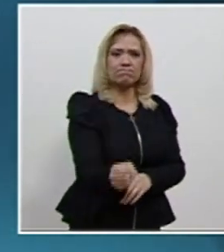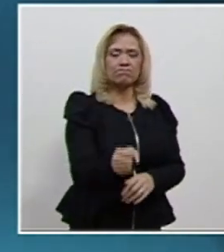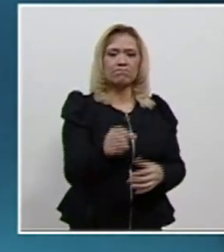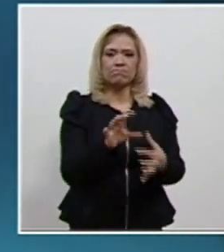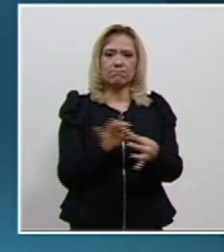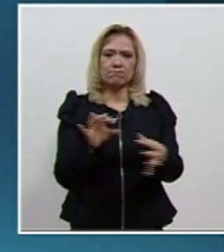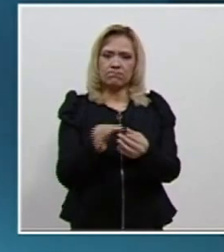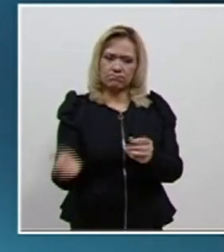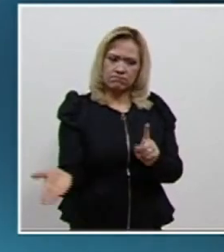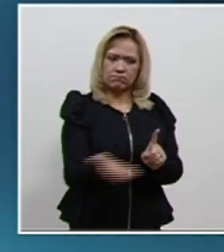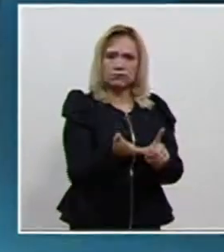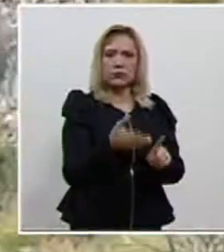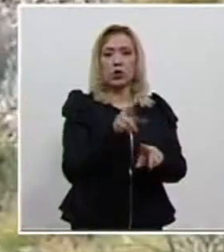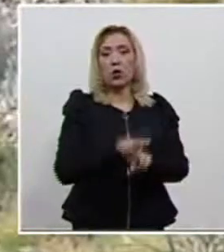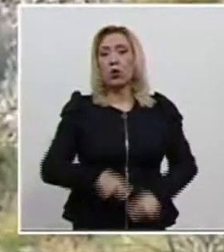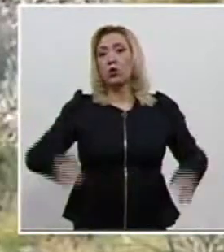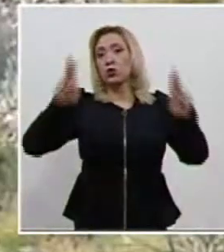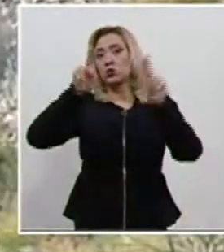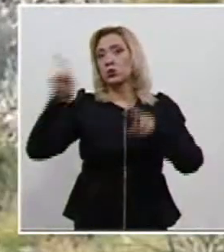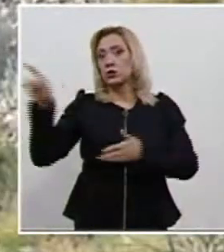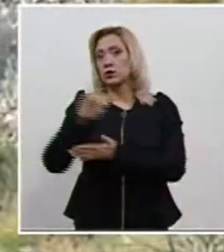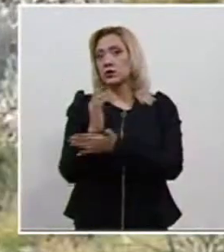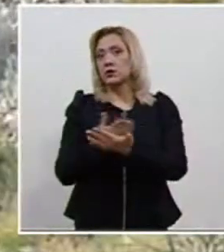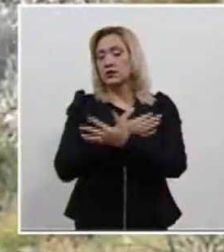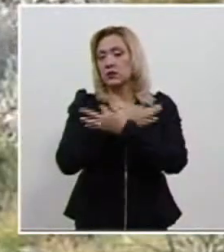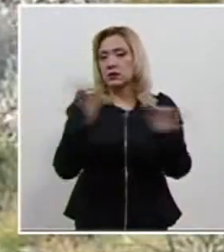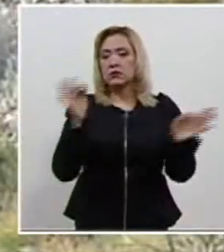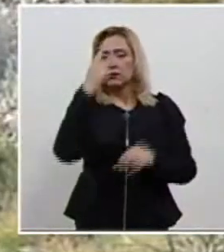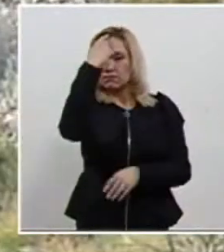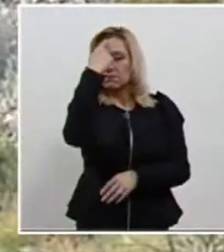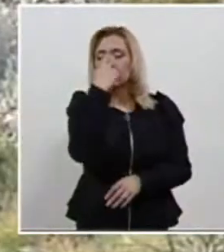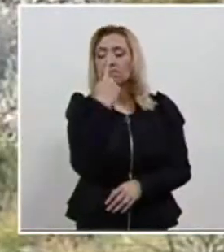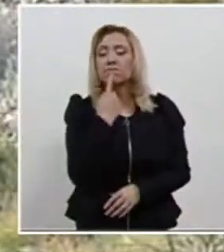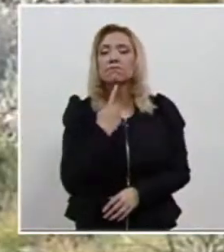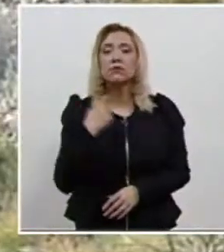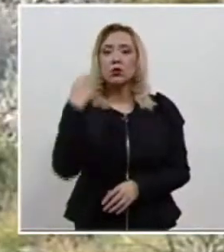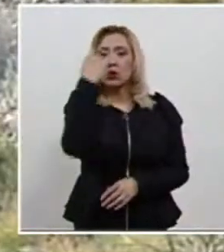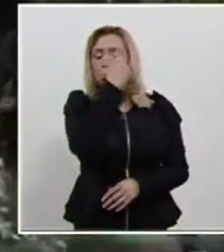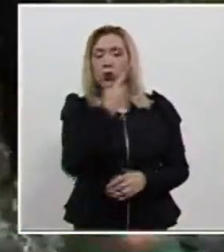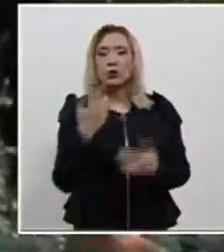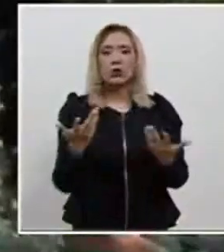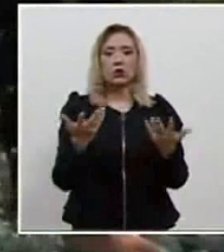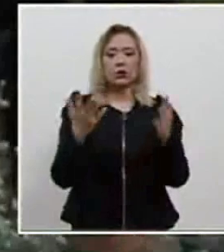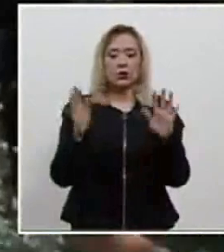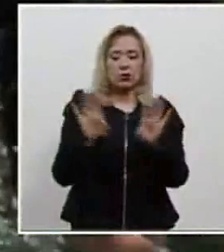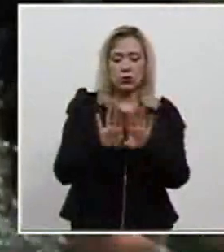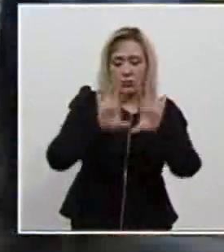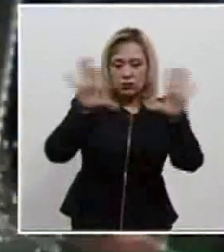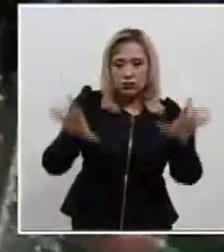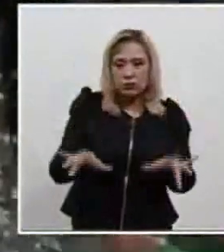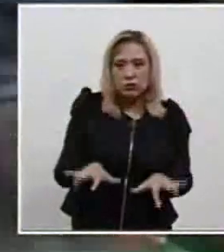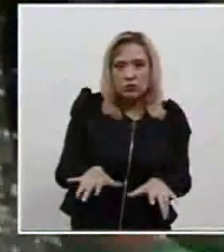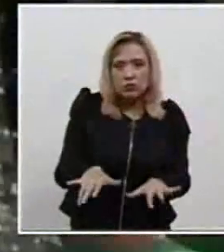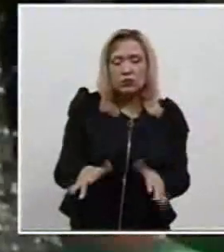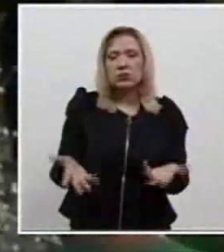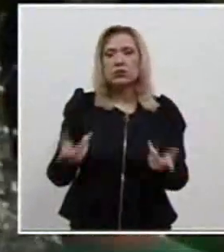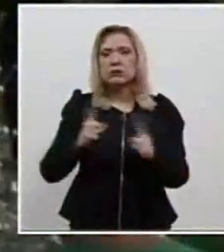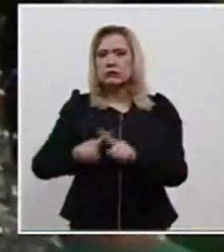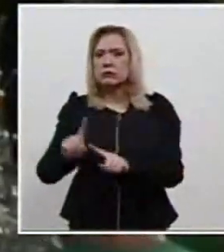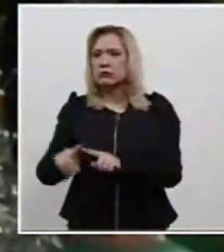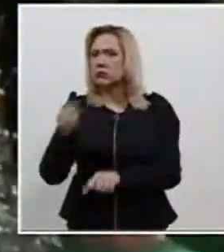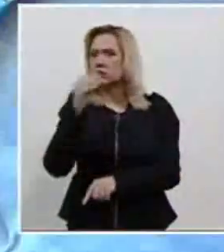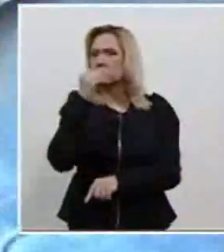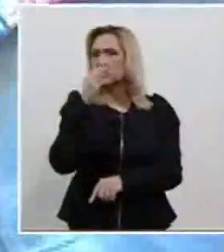informe de Naciones Unidas. El reconocimiento facial, el uso de software y los algoritmos de borrado son algunos de los